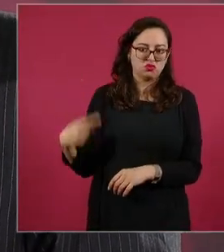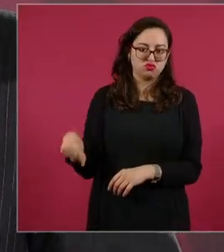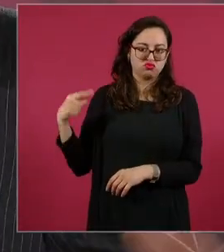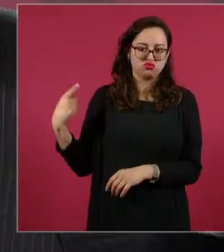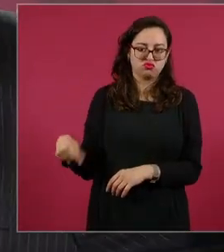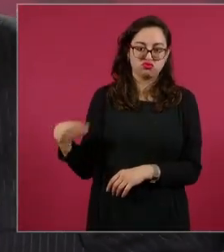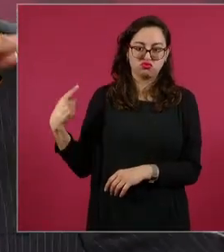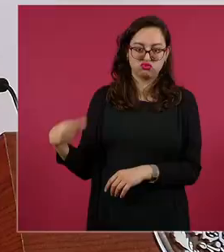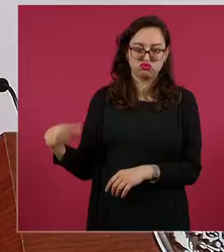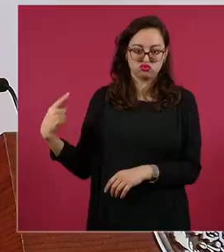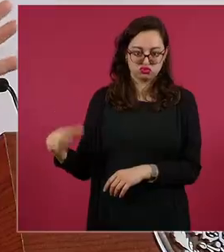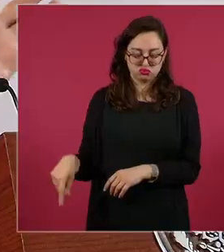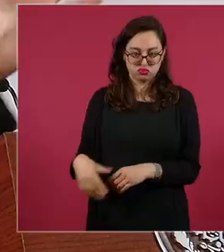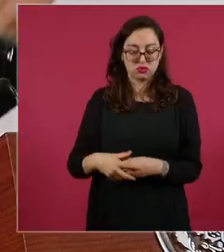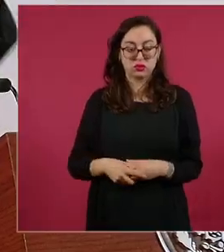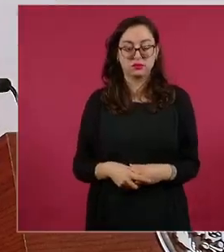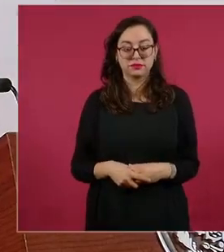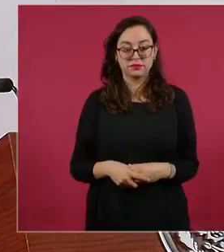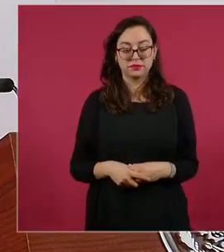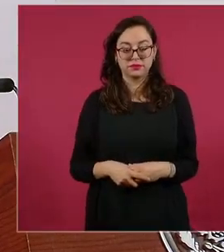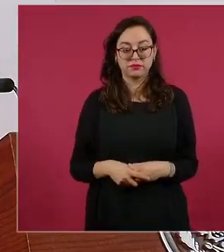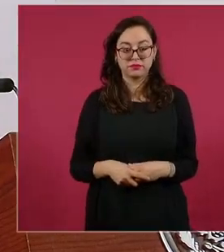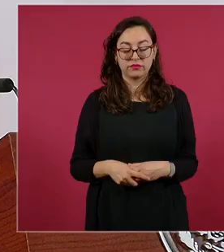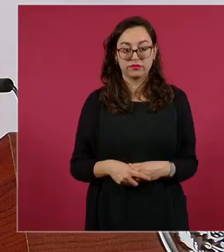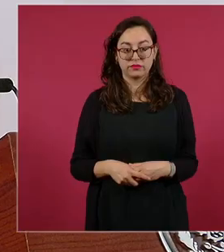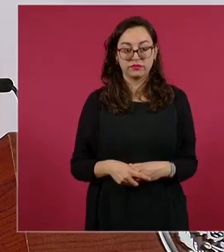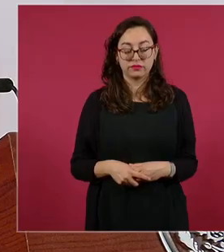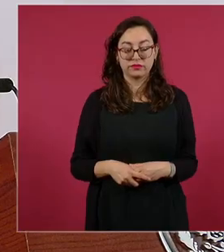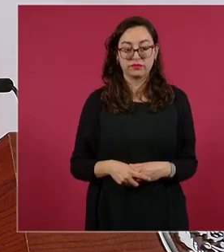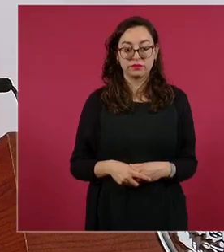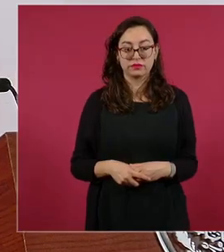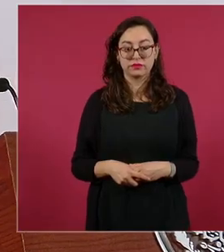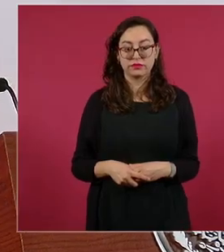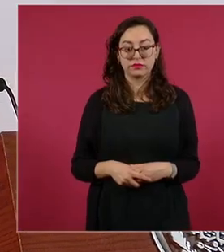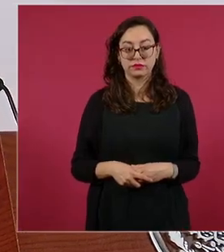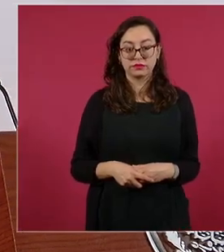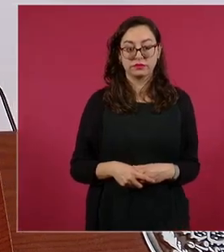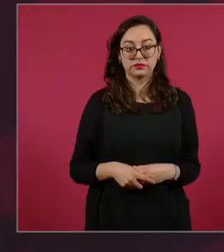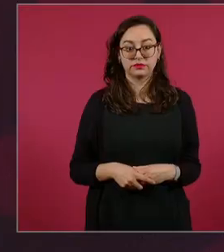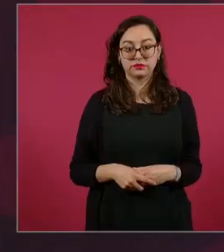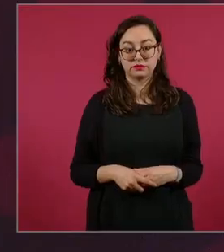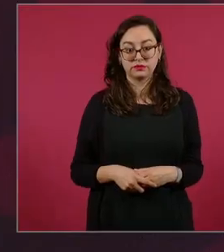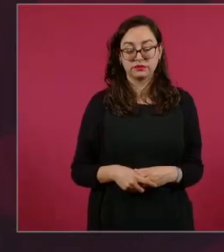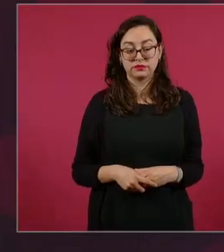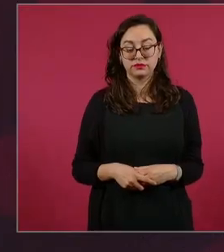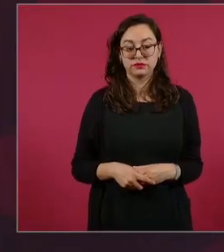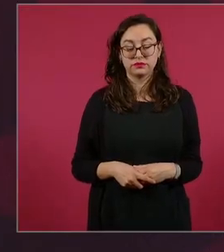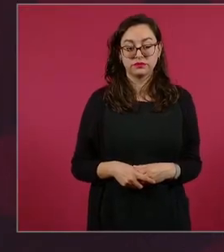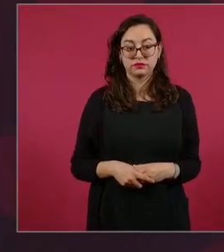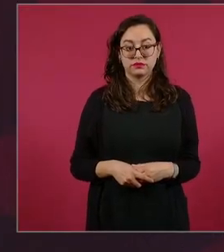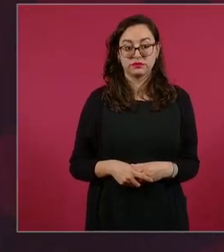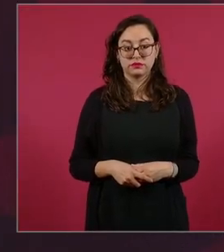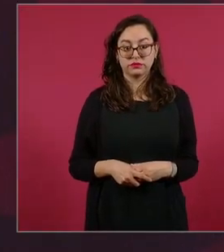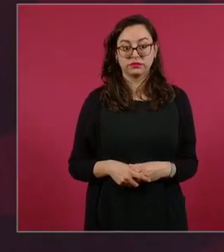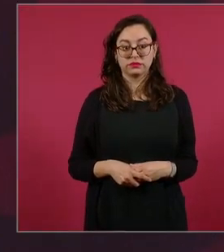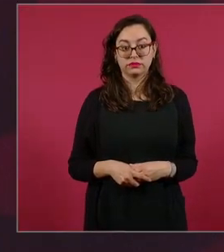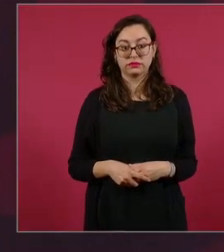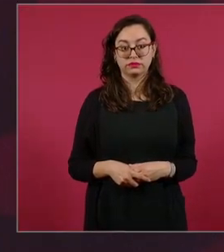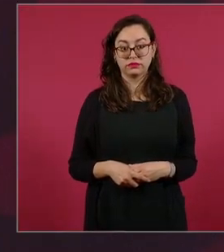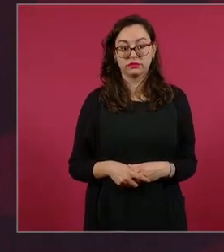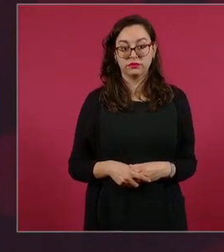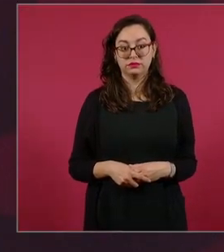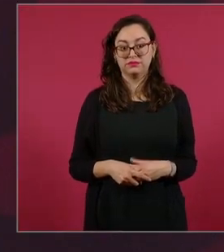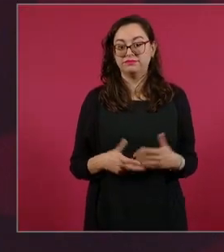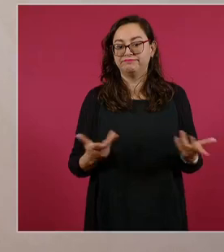se mantiene pero son como sus